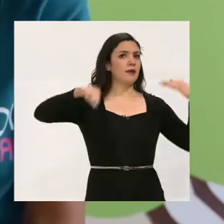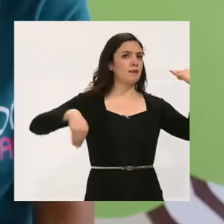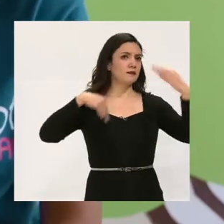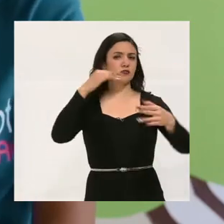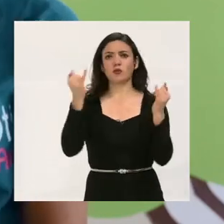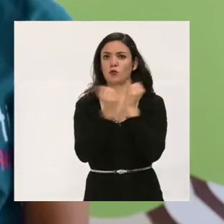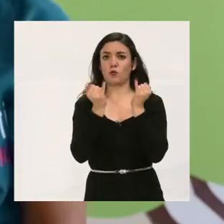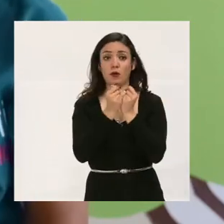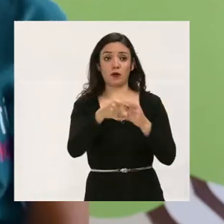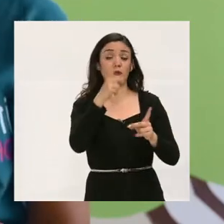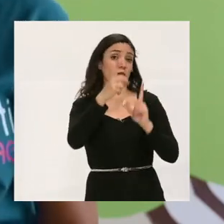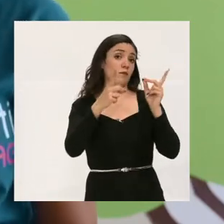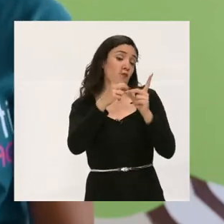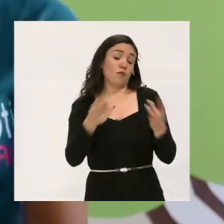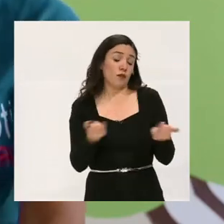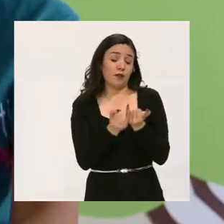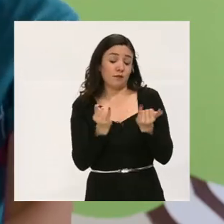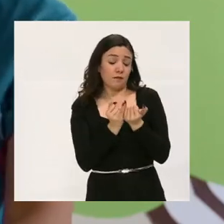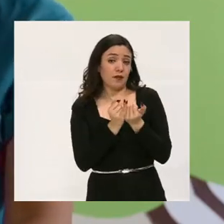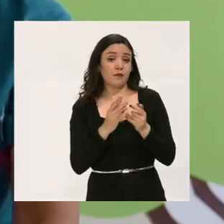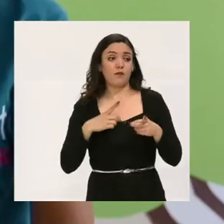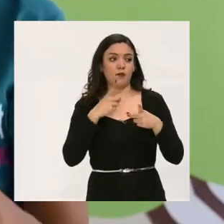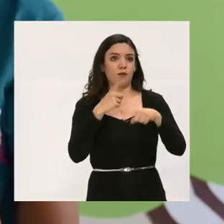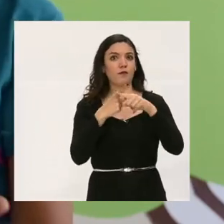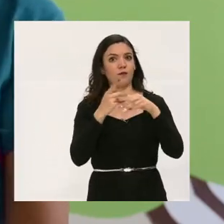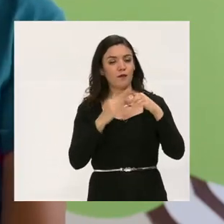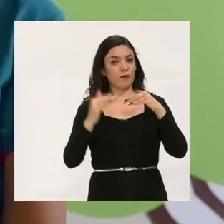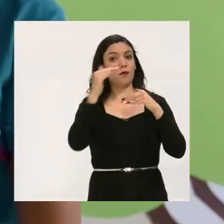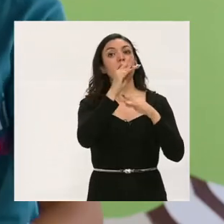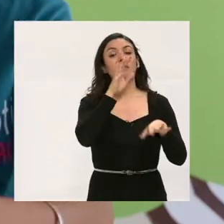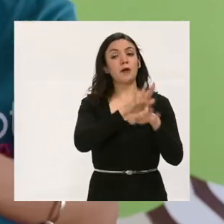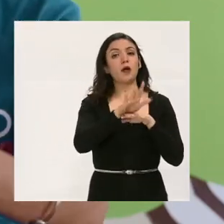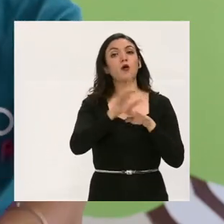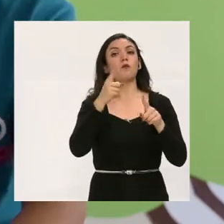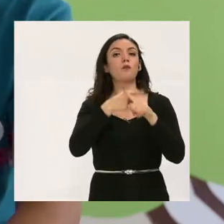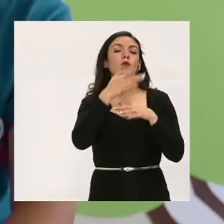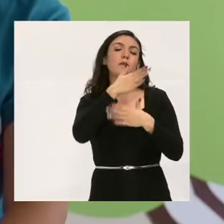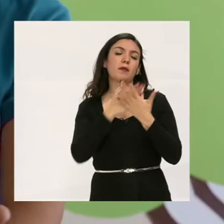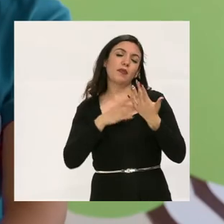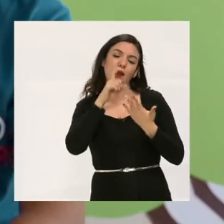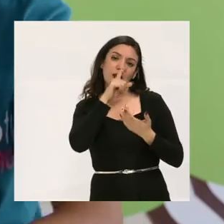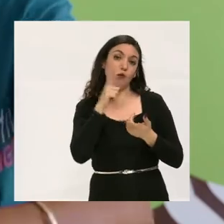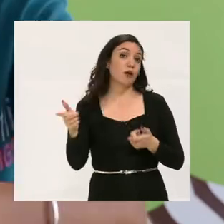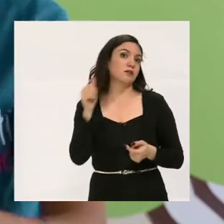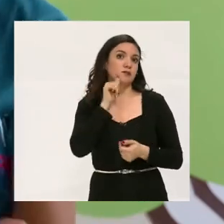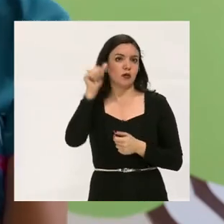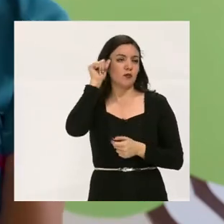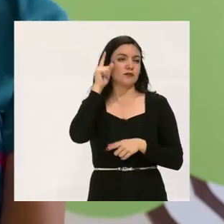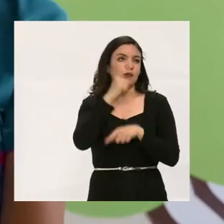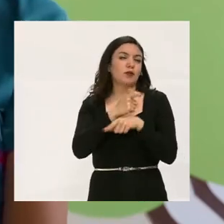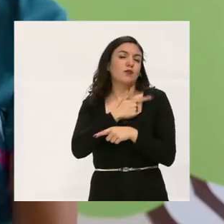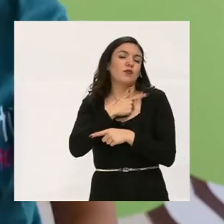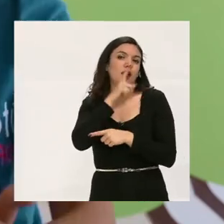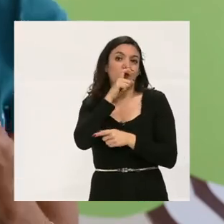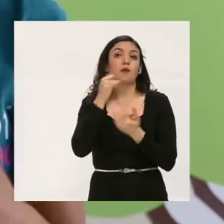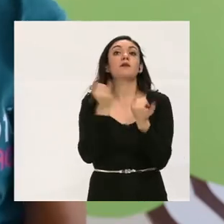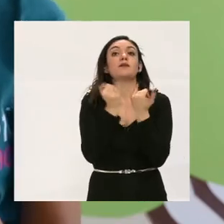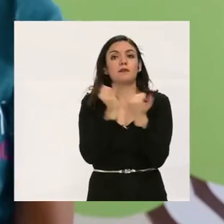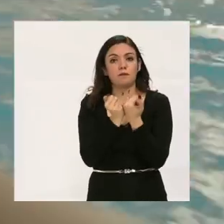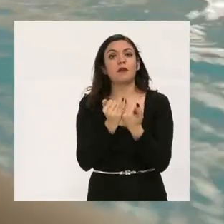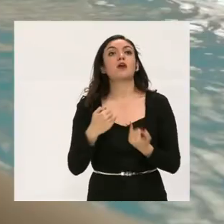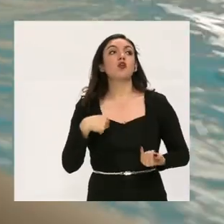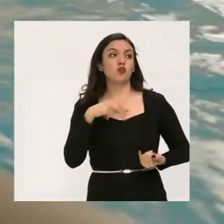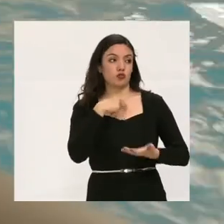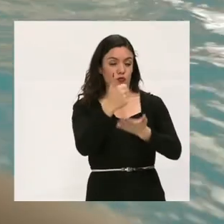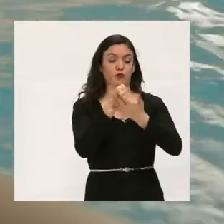y natación igual claro que al ser un deporte también pero lo favorecer en que es por medio del agua les gusta mucho el agua pero